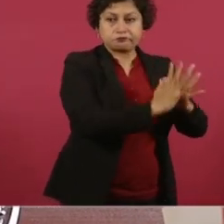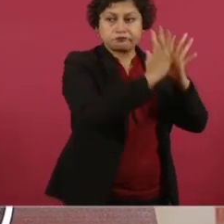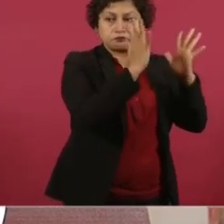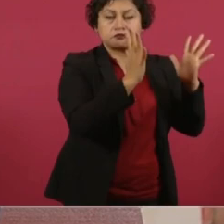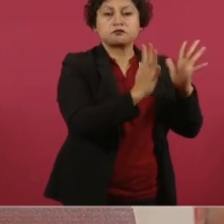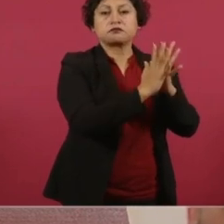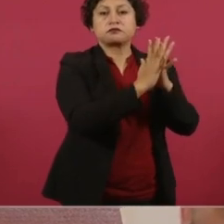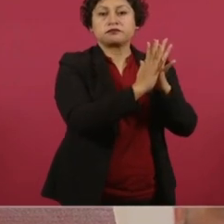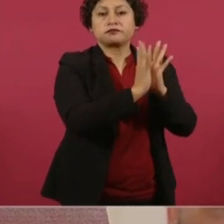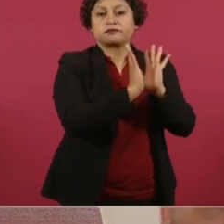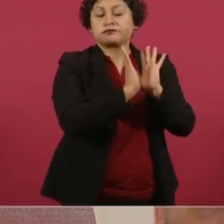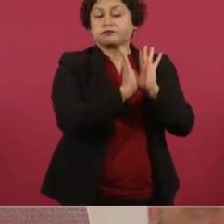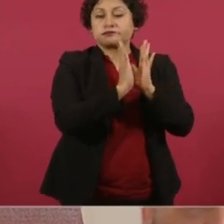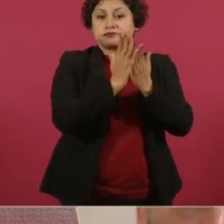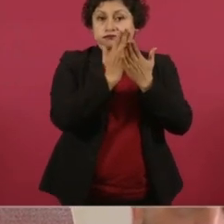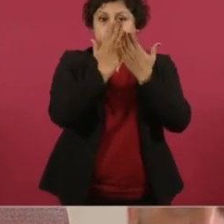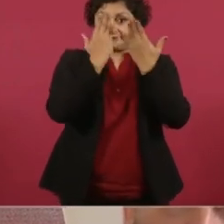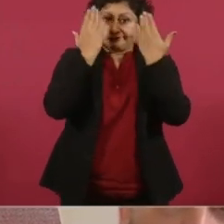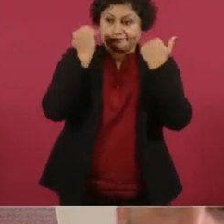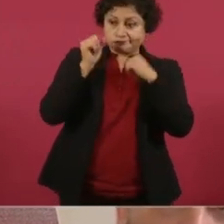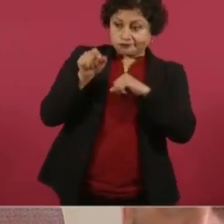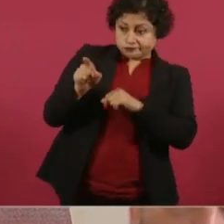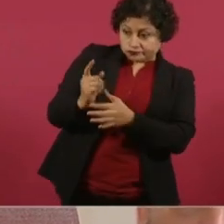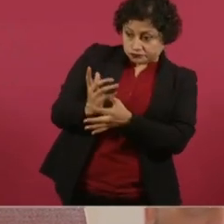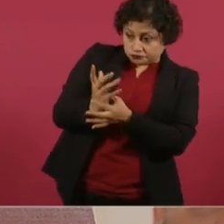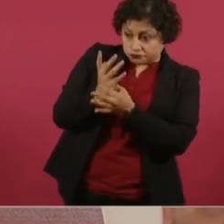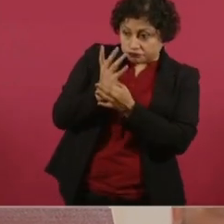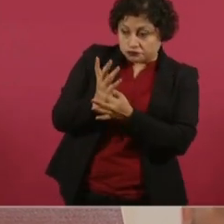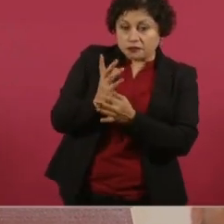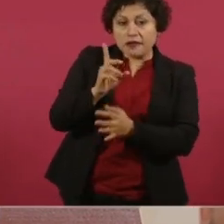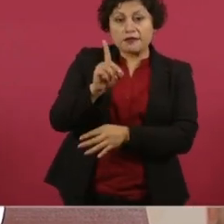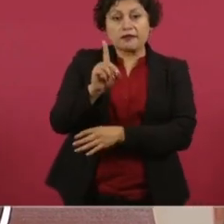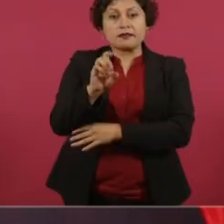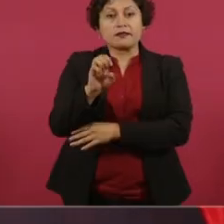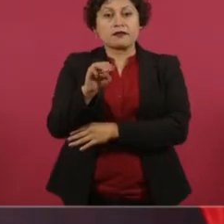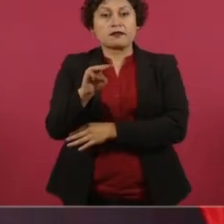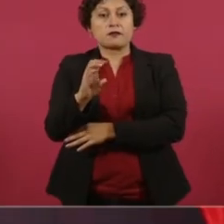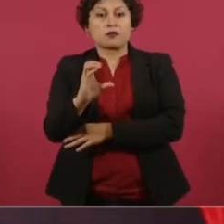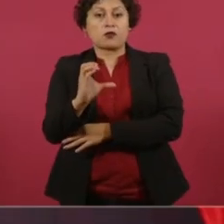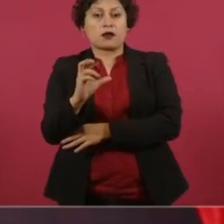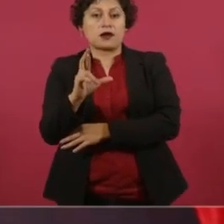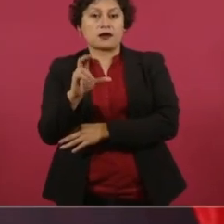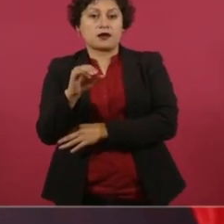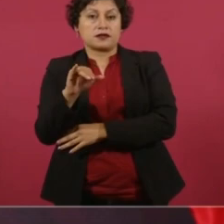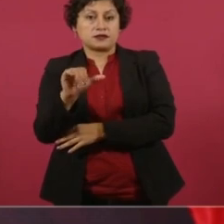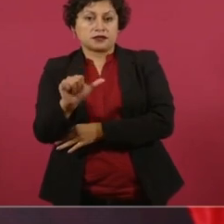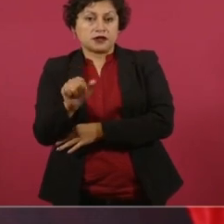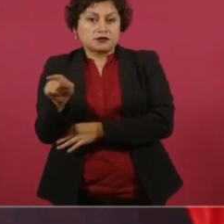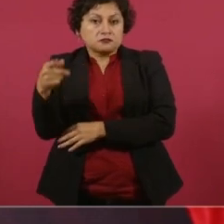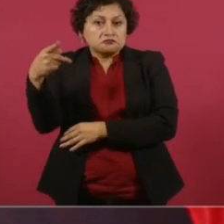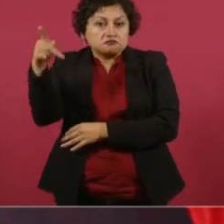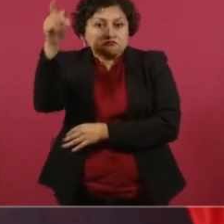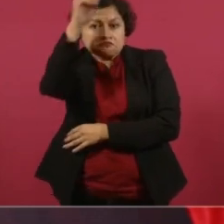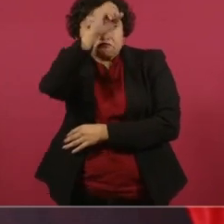qué entiende él por democracia o cuál democracia ha habido.